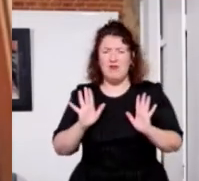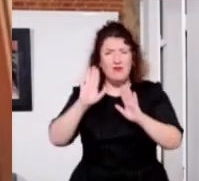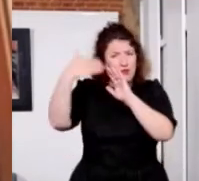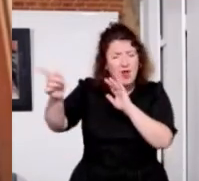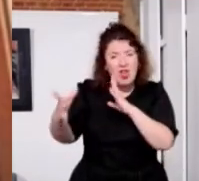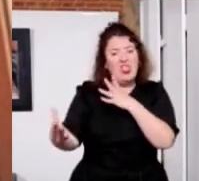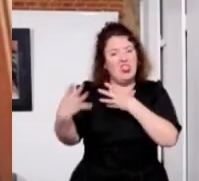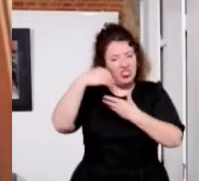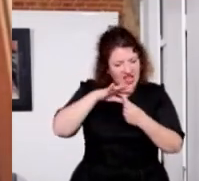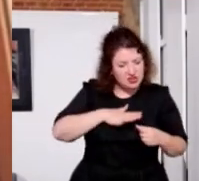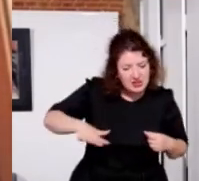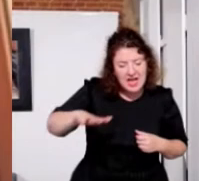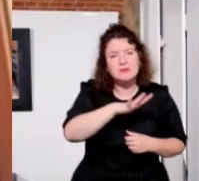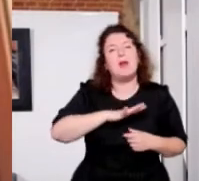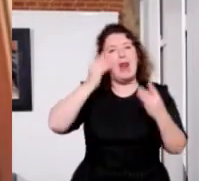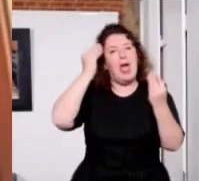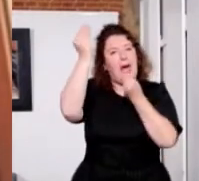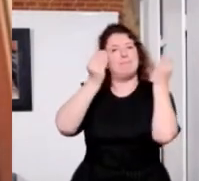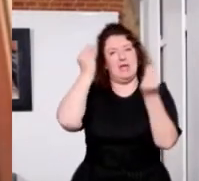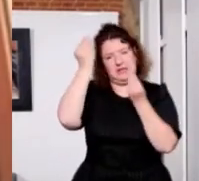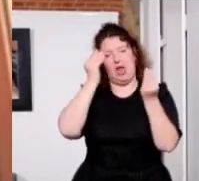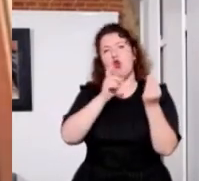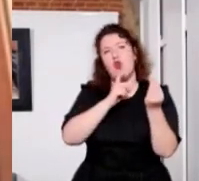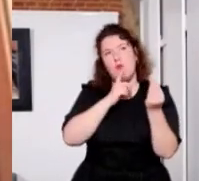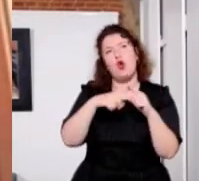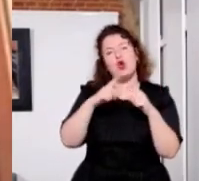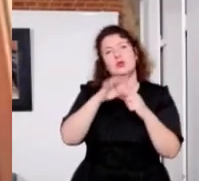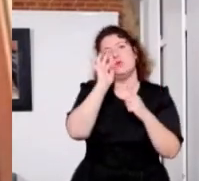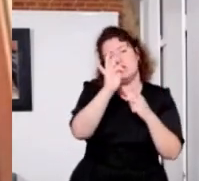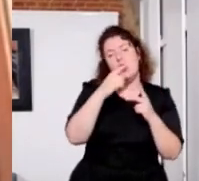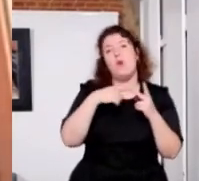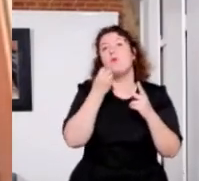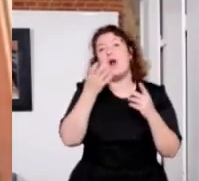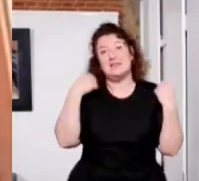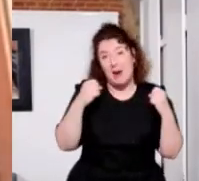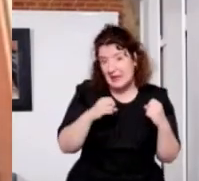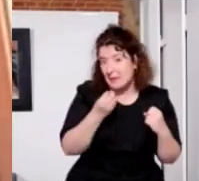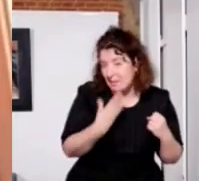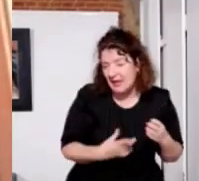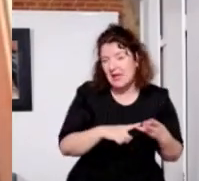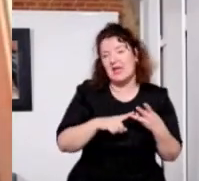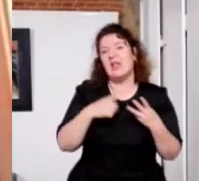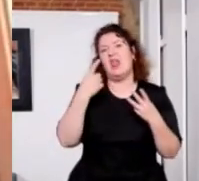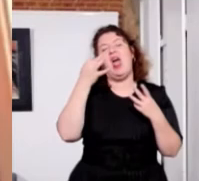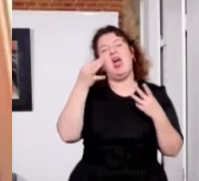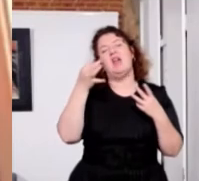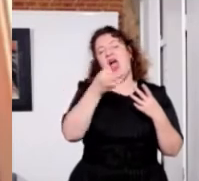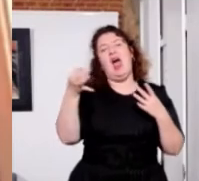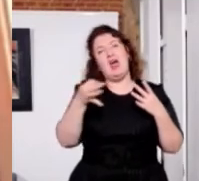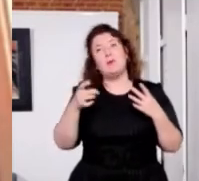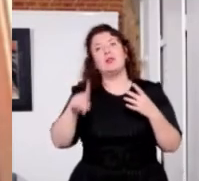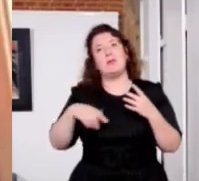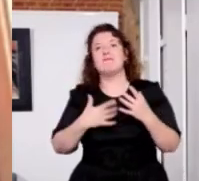esos espacios de pensar juntos los aciertos, transferir buenas prácticas, los errores, aquello que nos hemos equivocado,